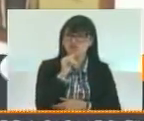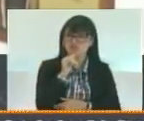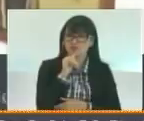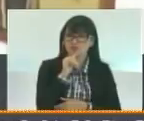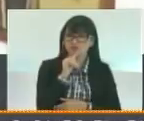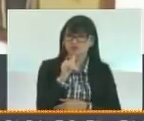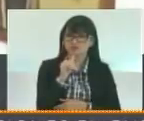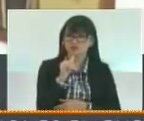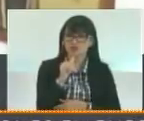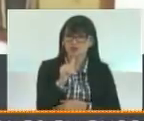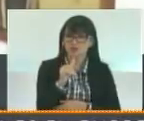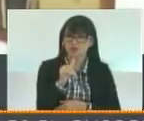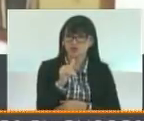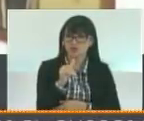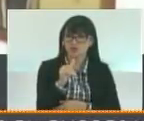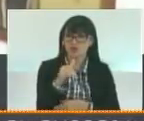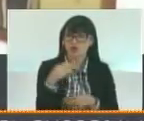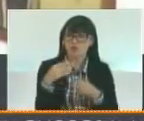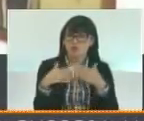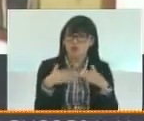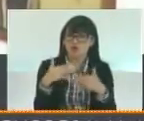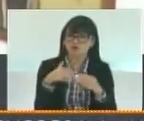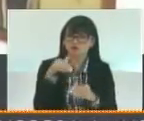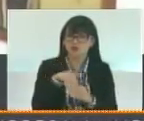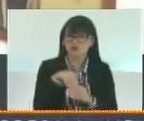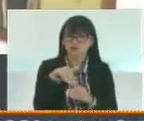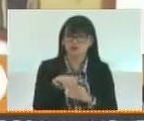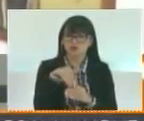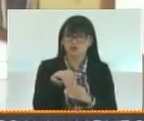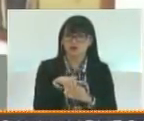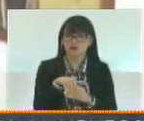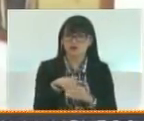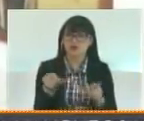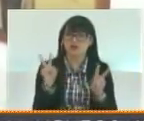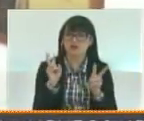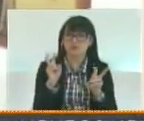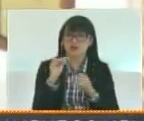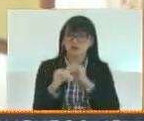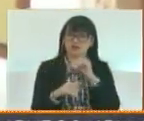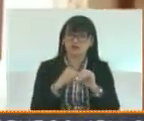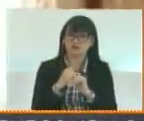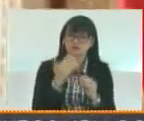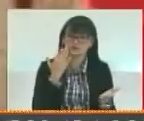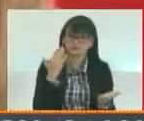cómo transcurre, cómo avanza el proceso electoral, sobre todo en materia internacional.